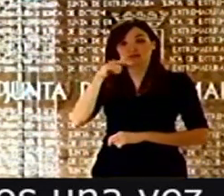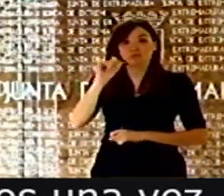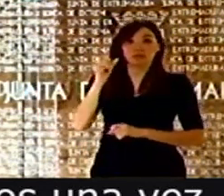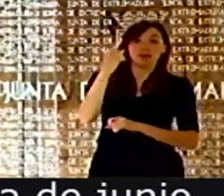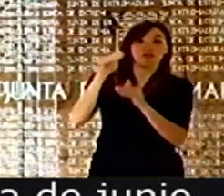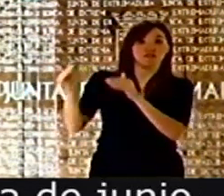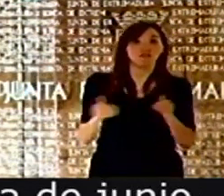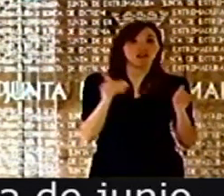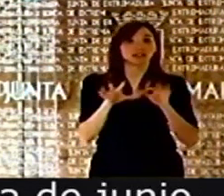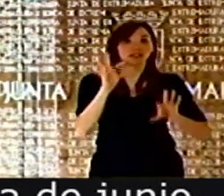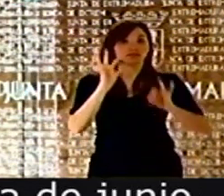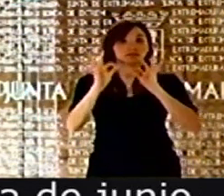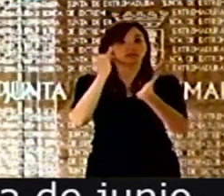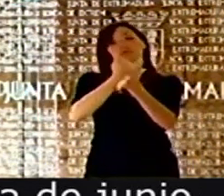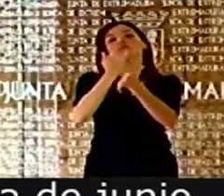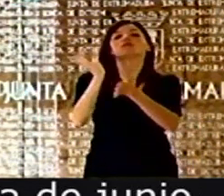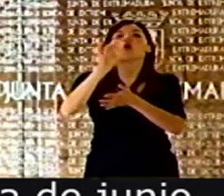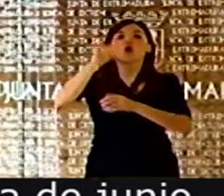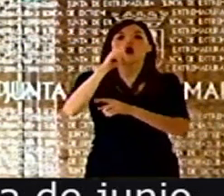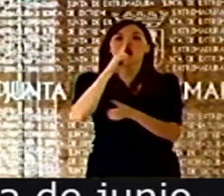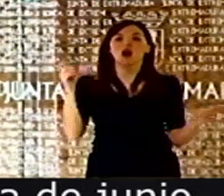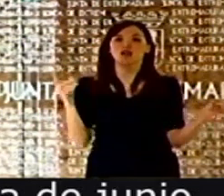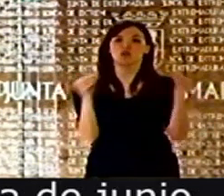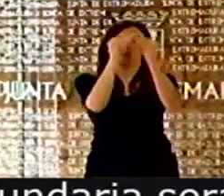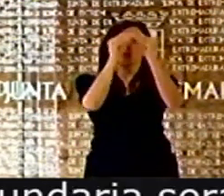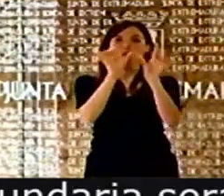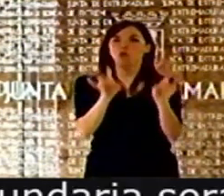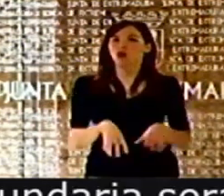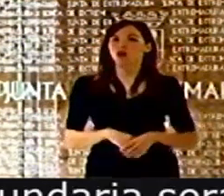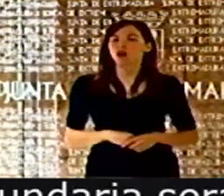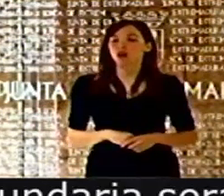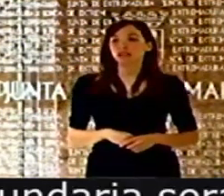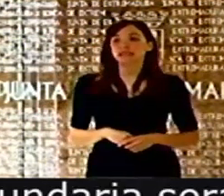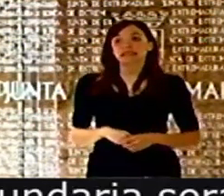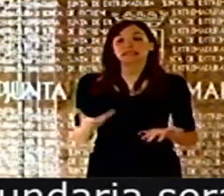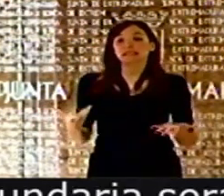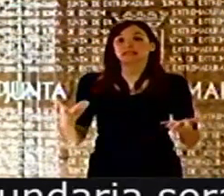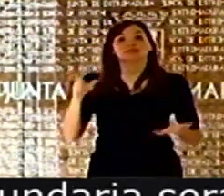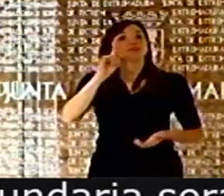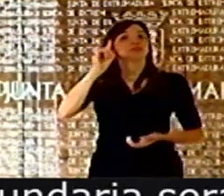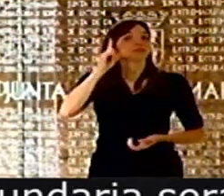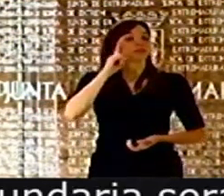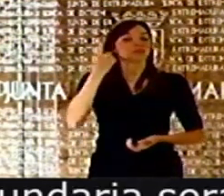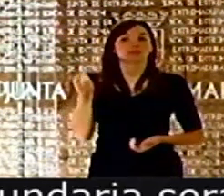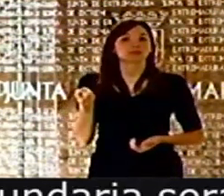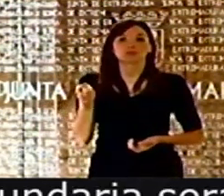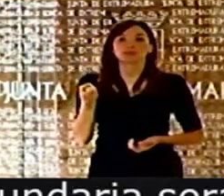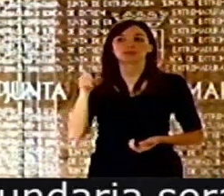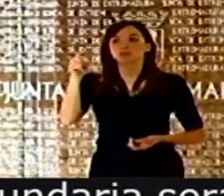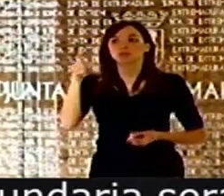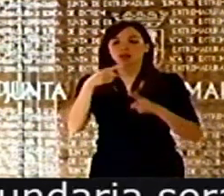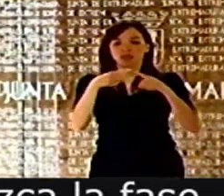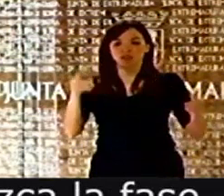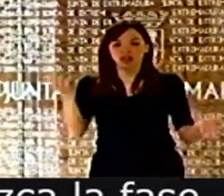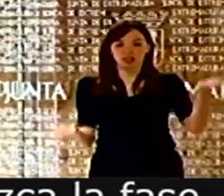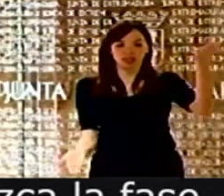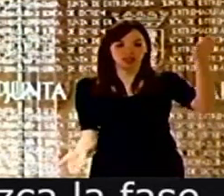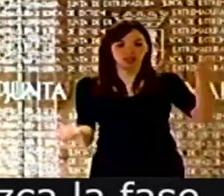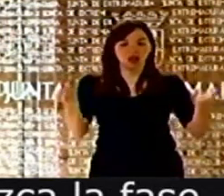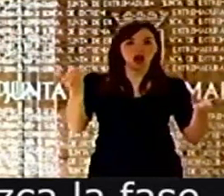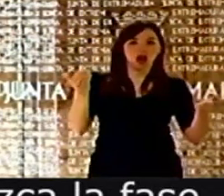fases selectivas o también entrará en el 19-20. No lo sé. La diferencia que me hace entre maestros